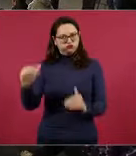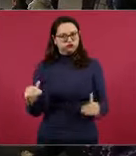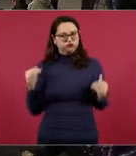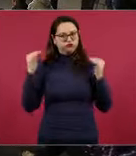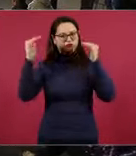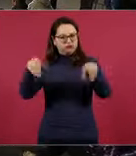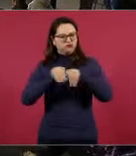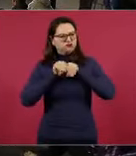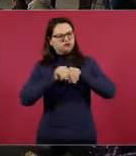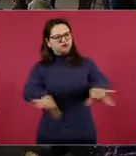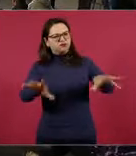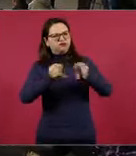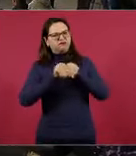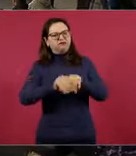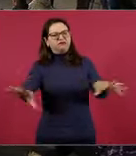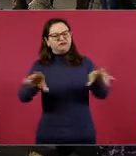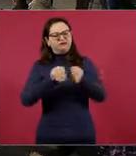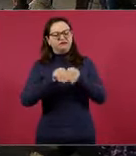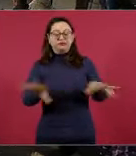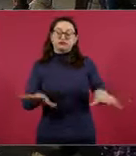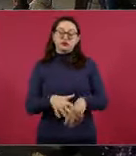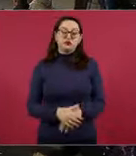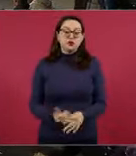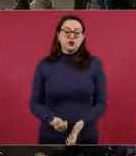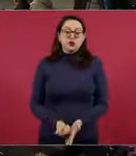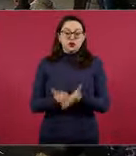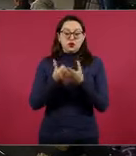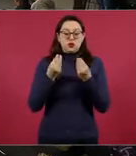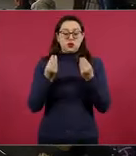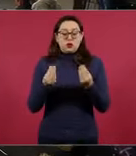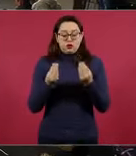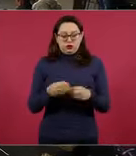Eso ayuda mucho, bastante.